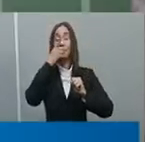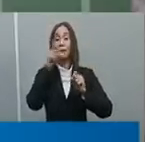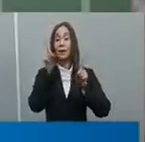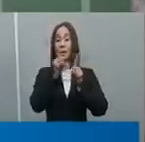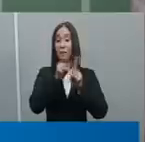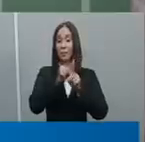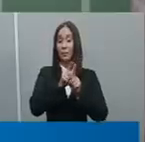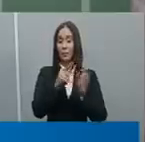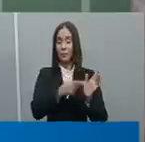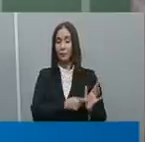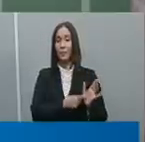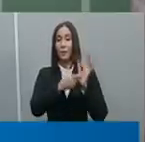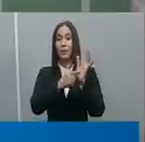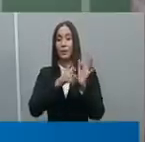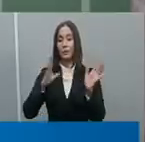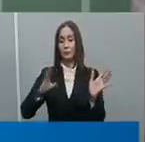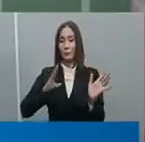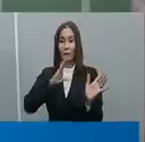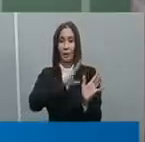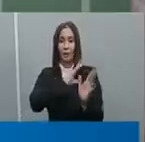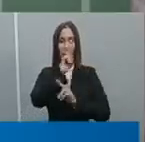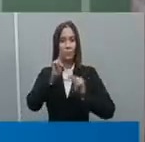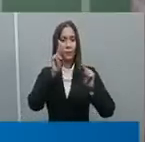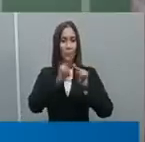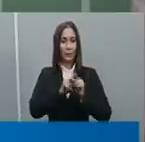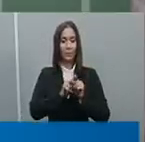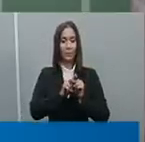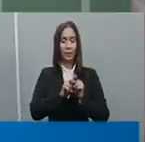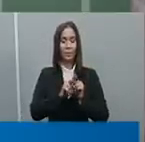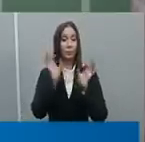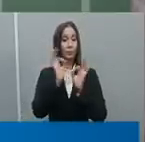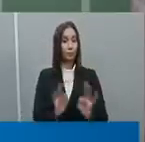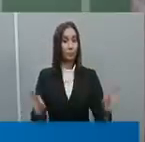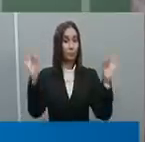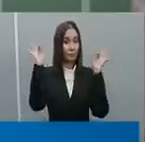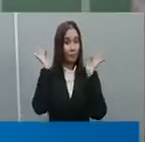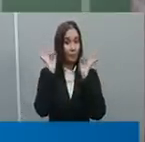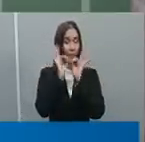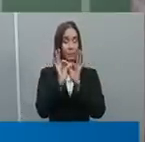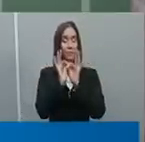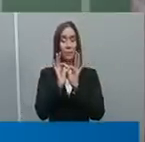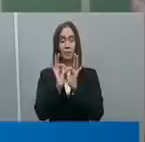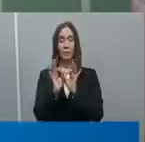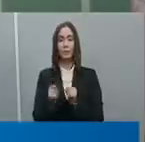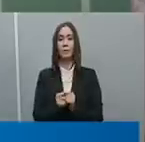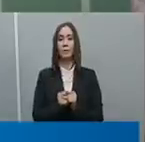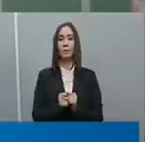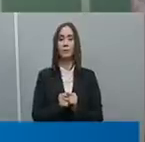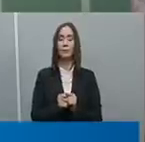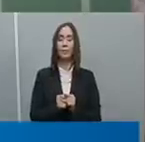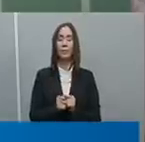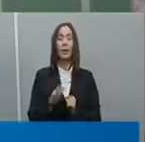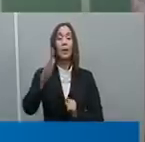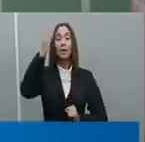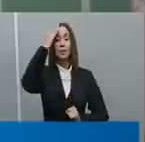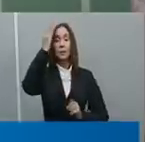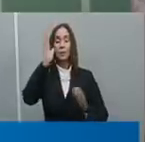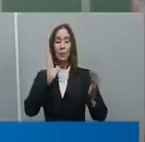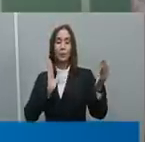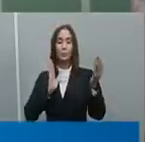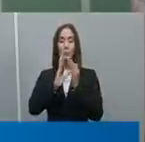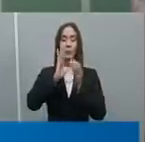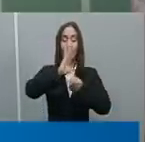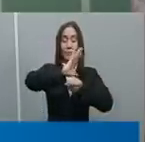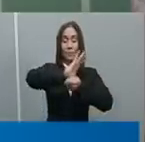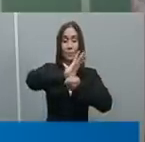un día crucial para la vida institucional de nuestra nación. Sin duda, el impacto de la pandemia del coronavirus y todos